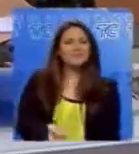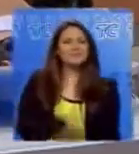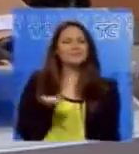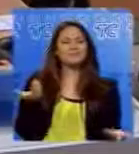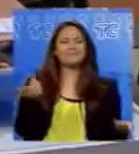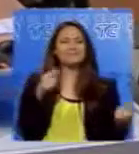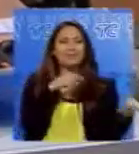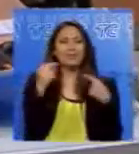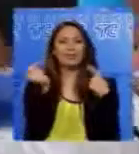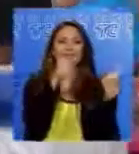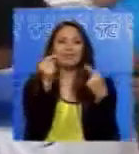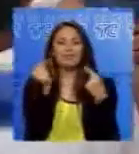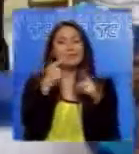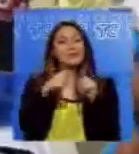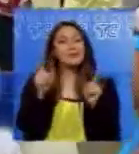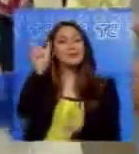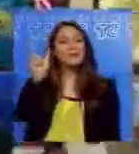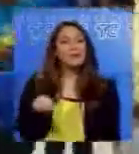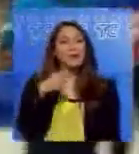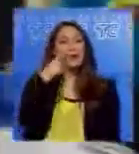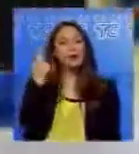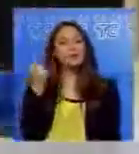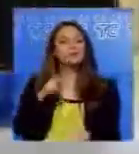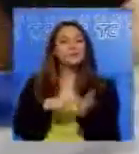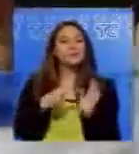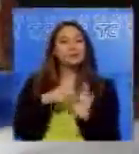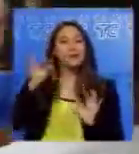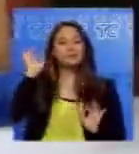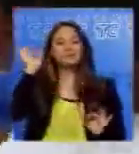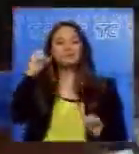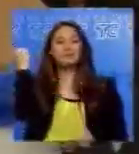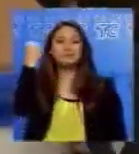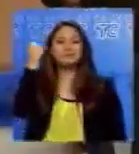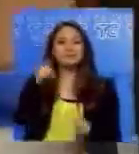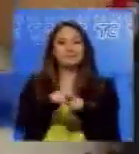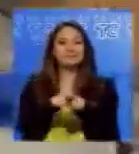Otras personas dicen, en cambio, que el caballerito es diente alegre y ojo feliz.